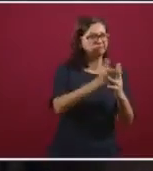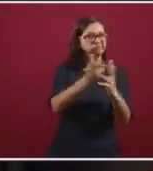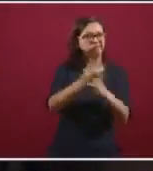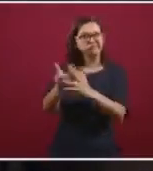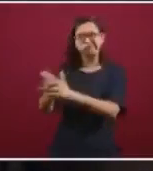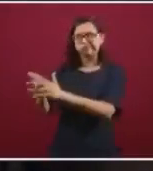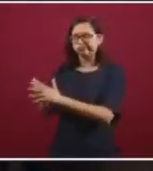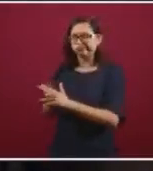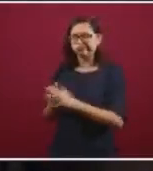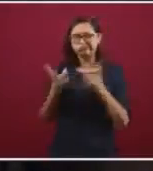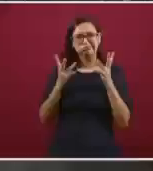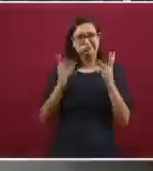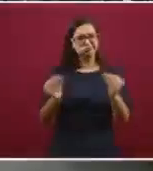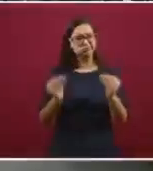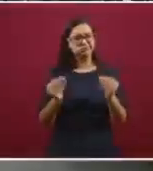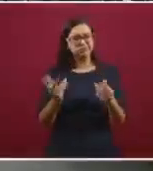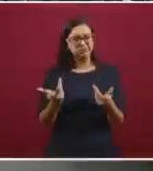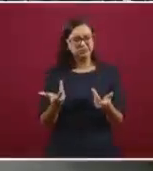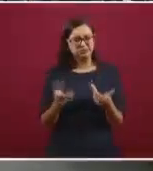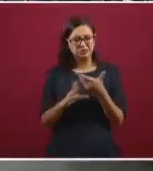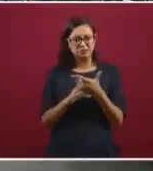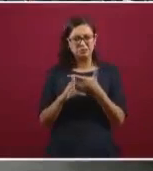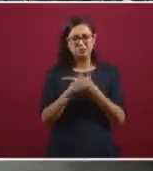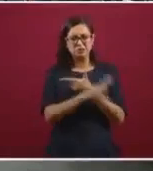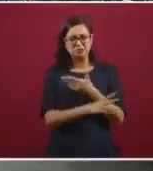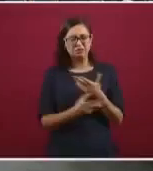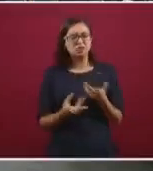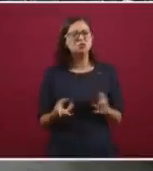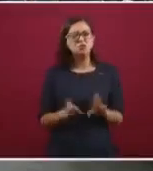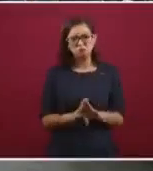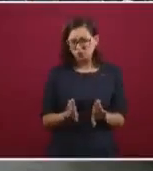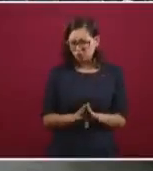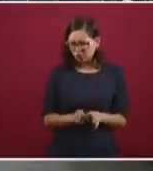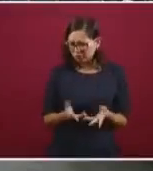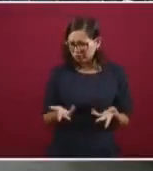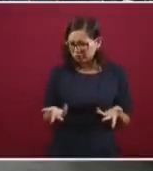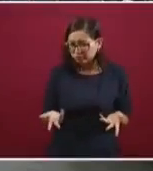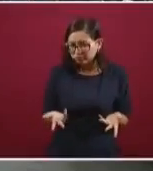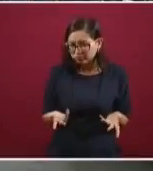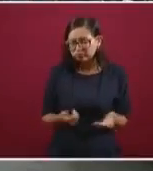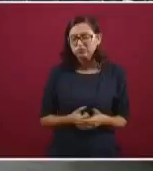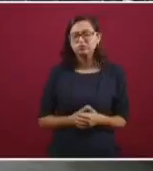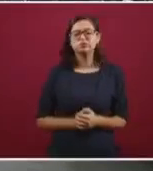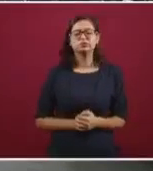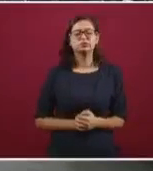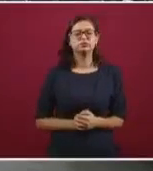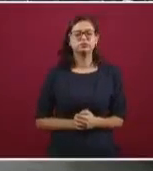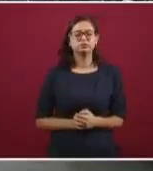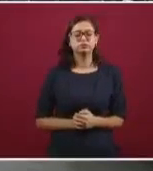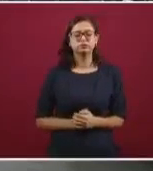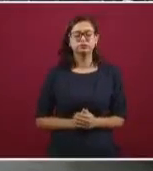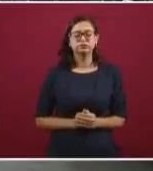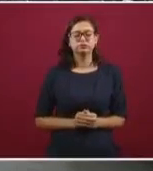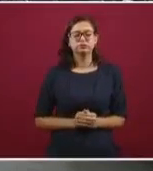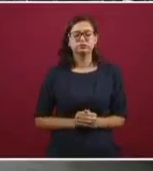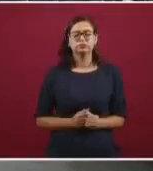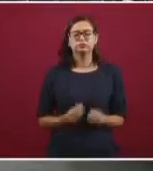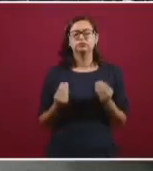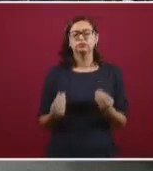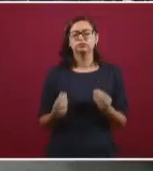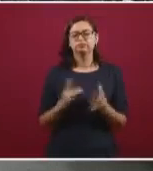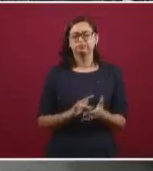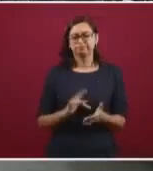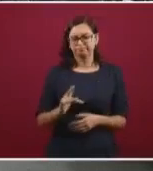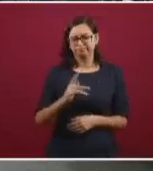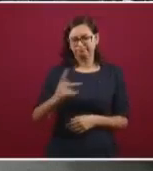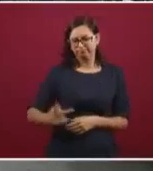tipo de crímenes? Muchas gracias por su pregunta. En la capacitación que